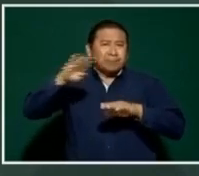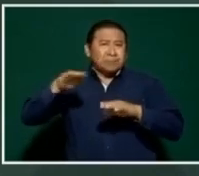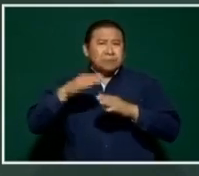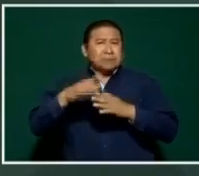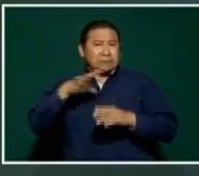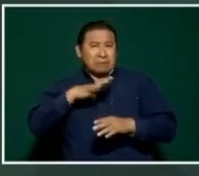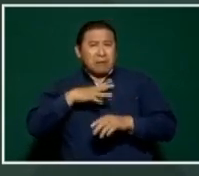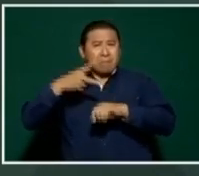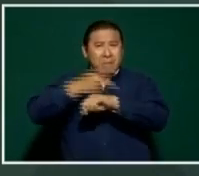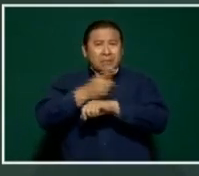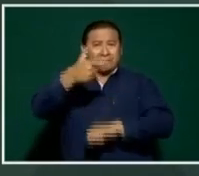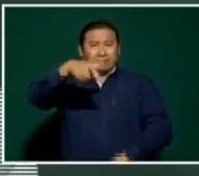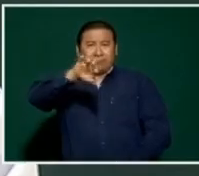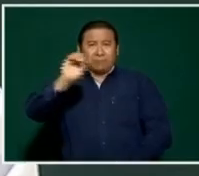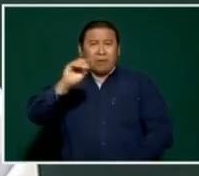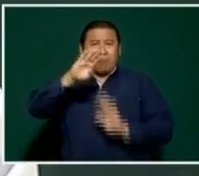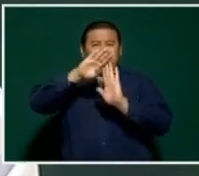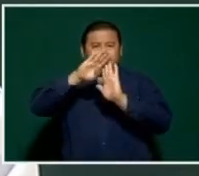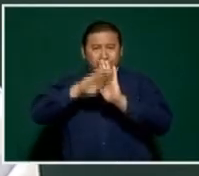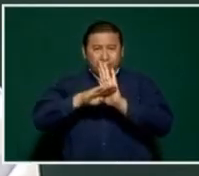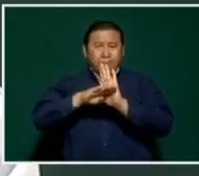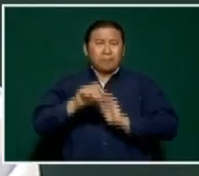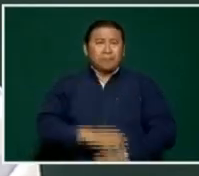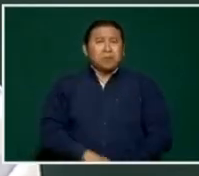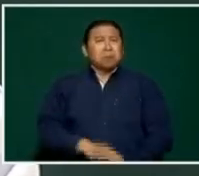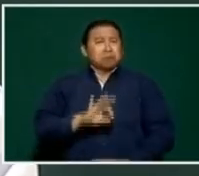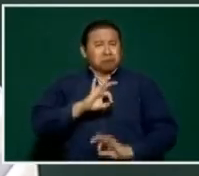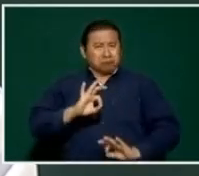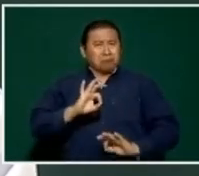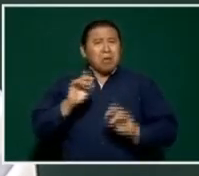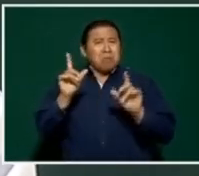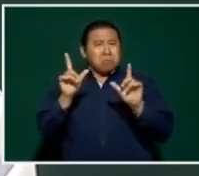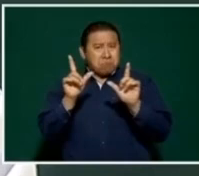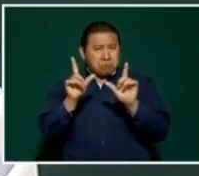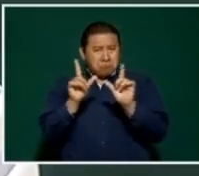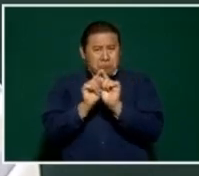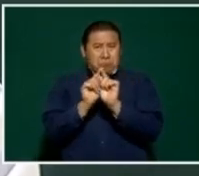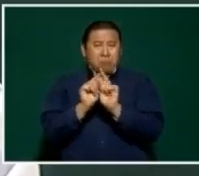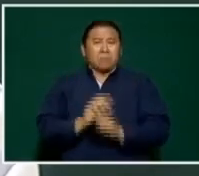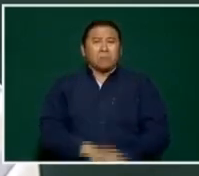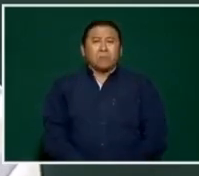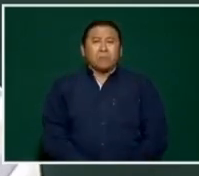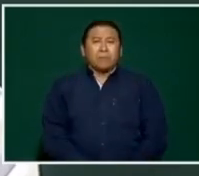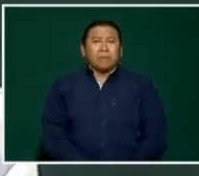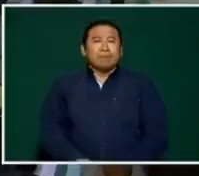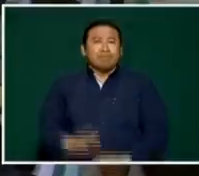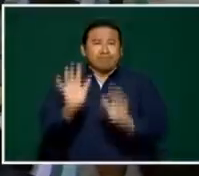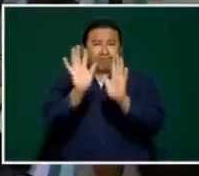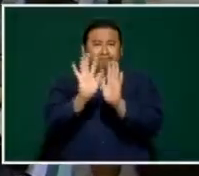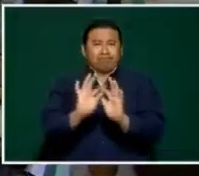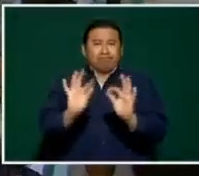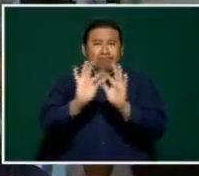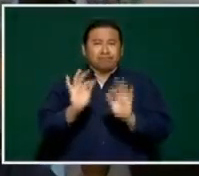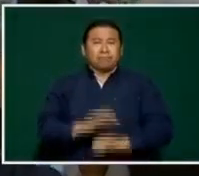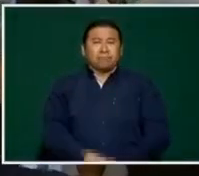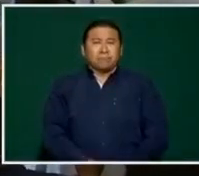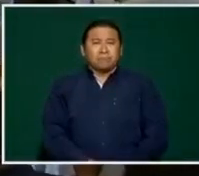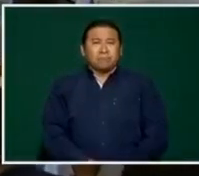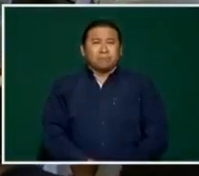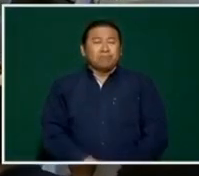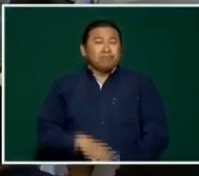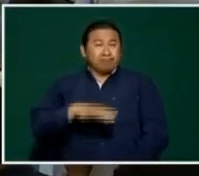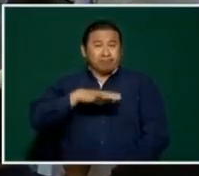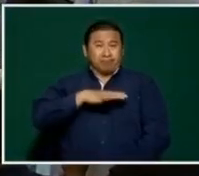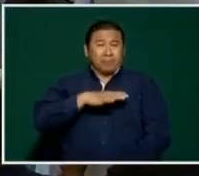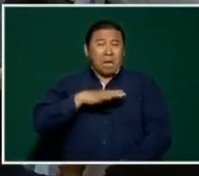estado ha disminuido en los últimos meses en especial los homicidios que se redujeron a la mitad habían